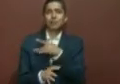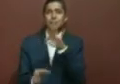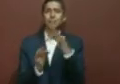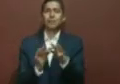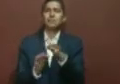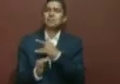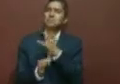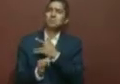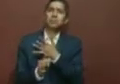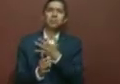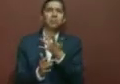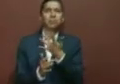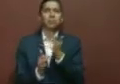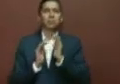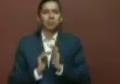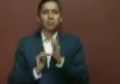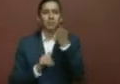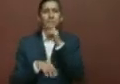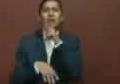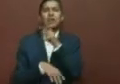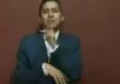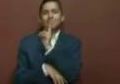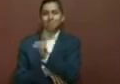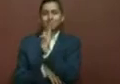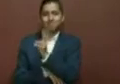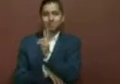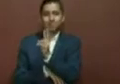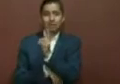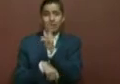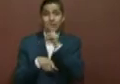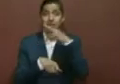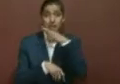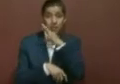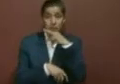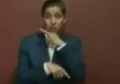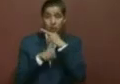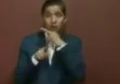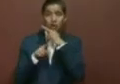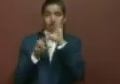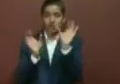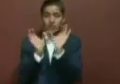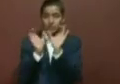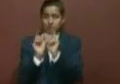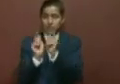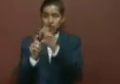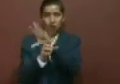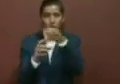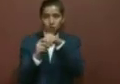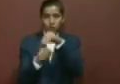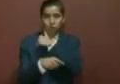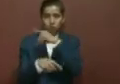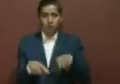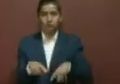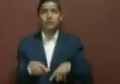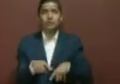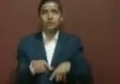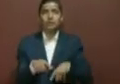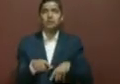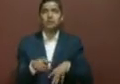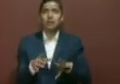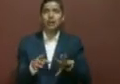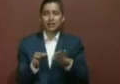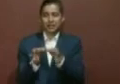tengamos mejores resultados. En Zamora certificamos todos los municipios aledaños.